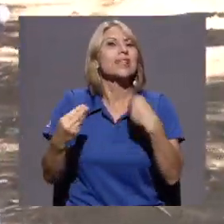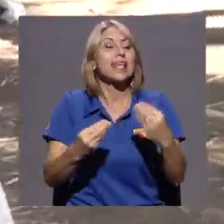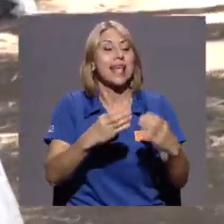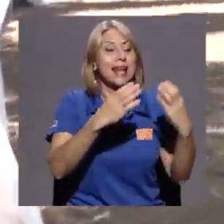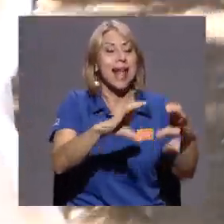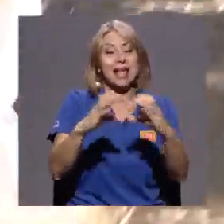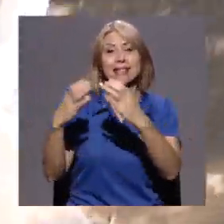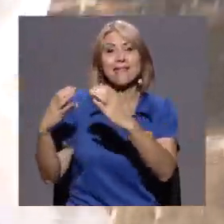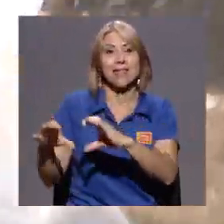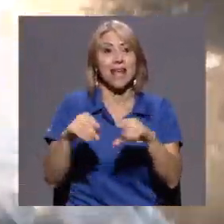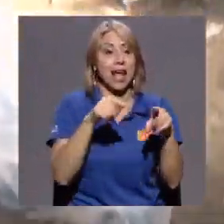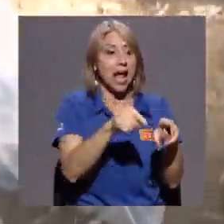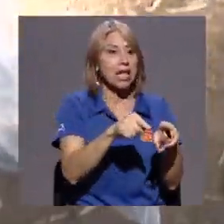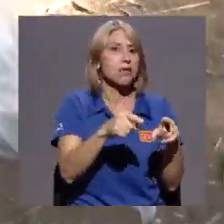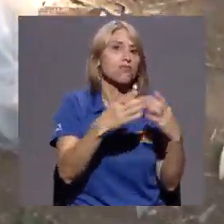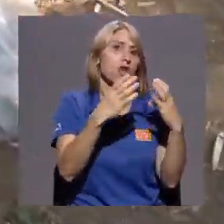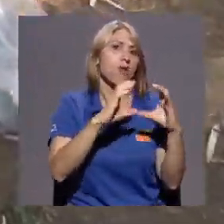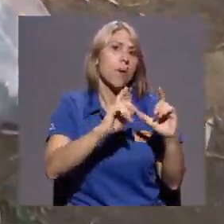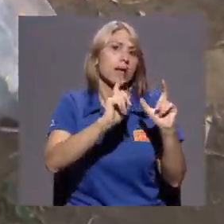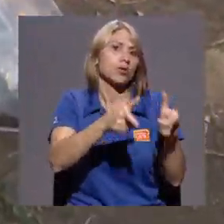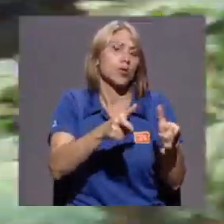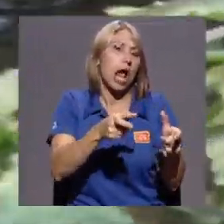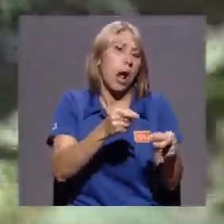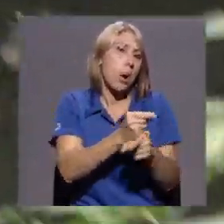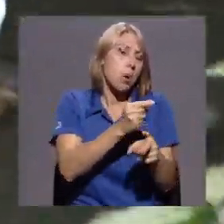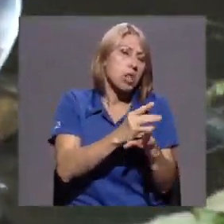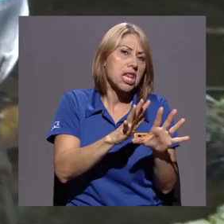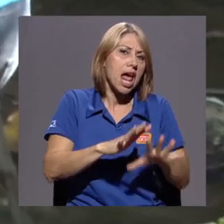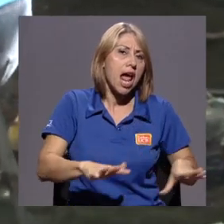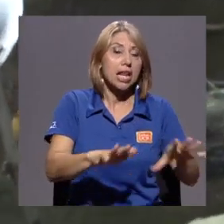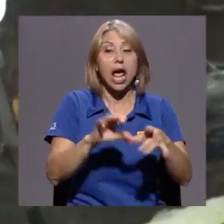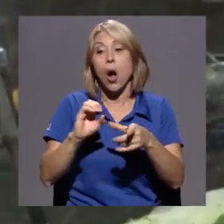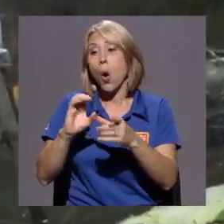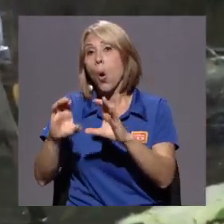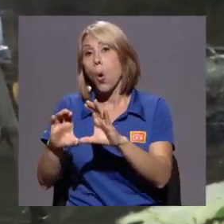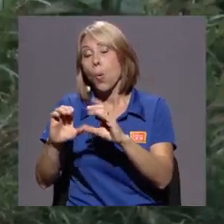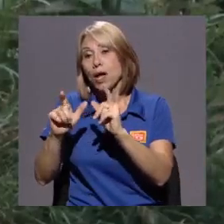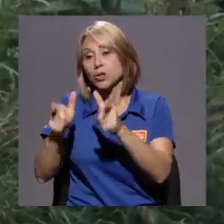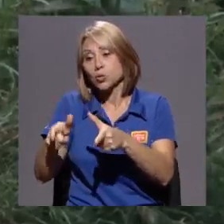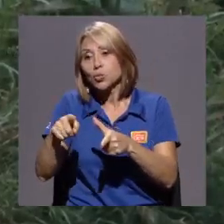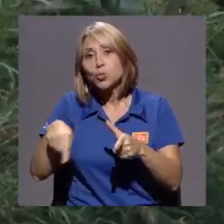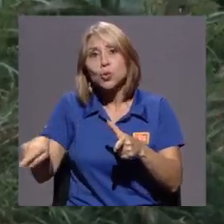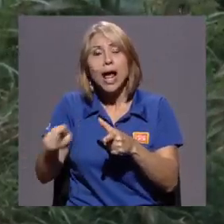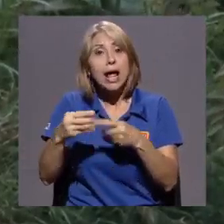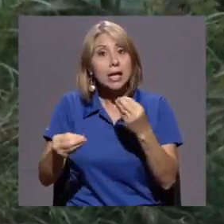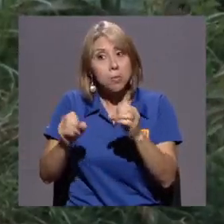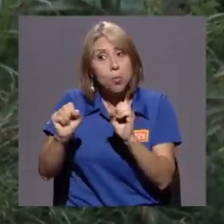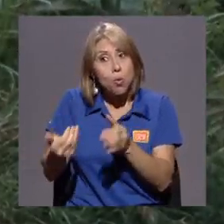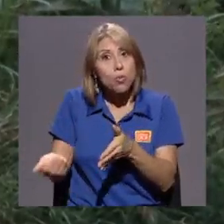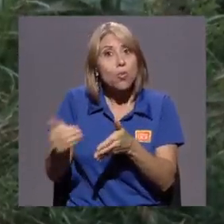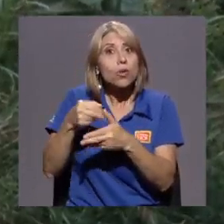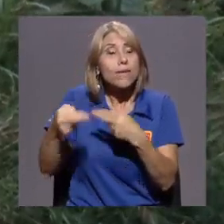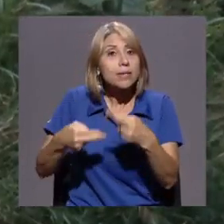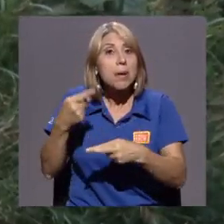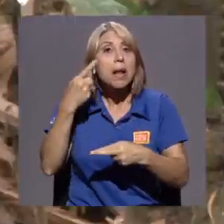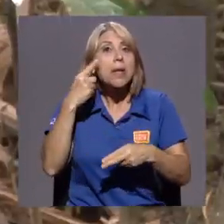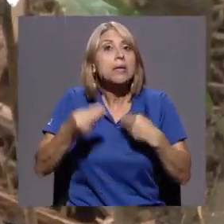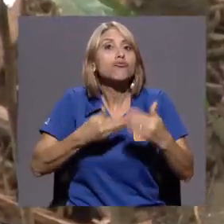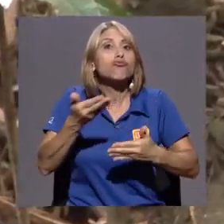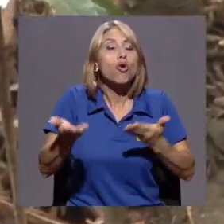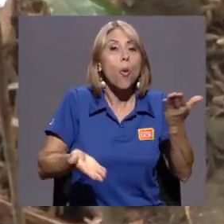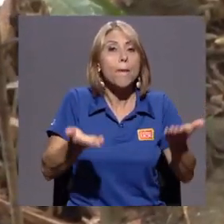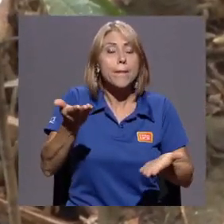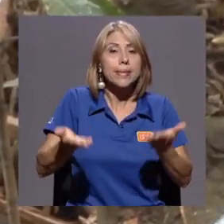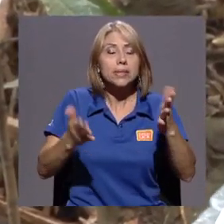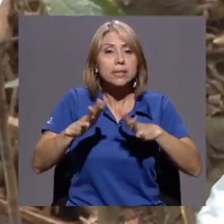en ordinarios y valorizables, donde aplican su aprendizaje sobre manejo responsable y compensación ambiental. Esta experiencia ha